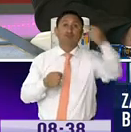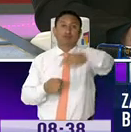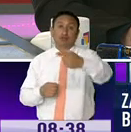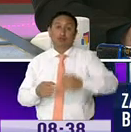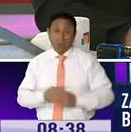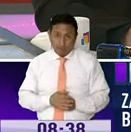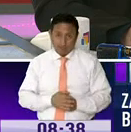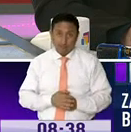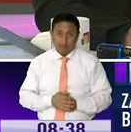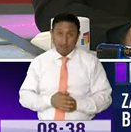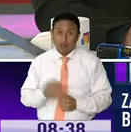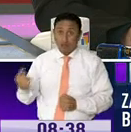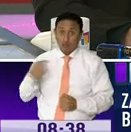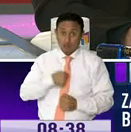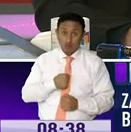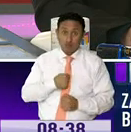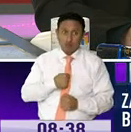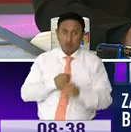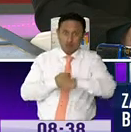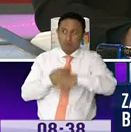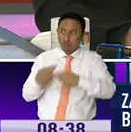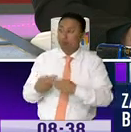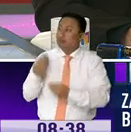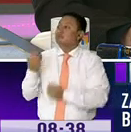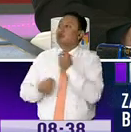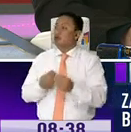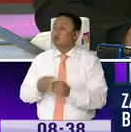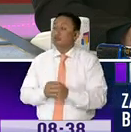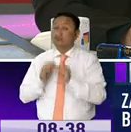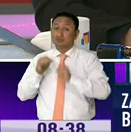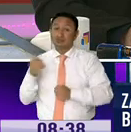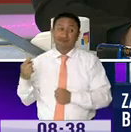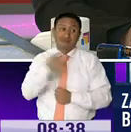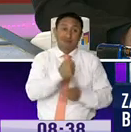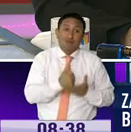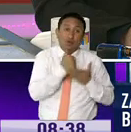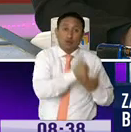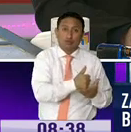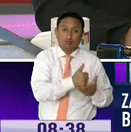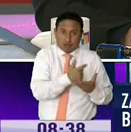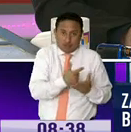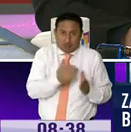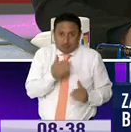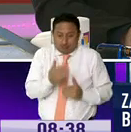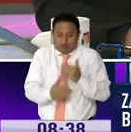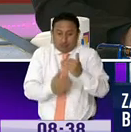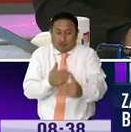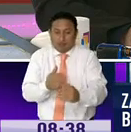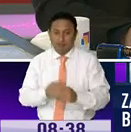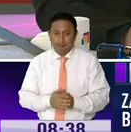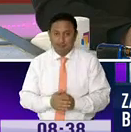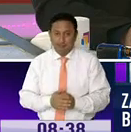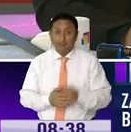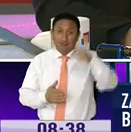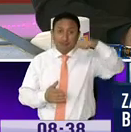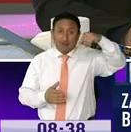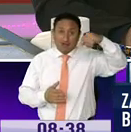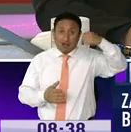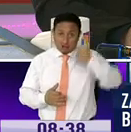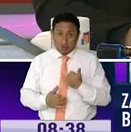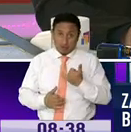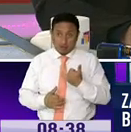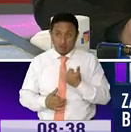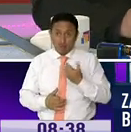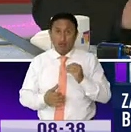mayores. Y así nosotros, obviamente, generamos o cerramos este protocolo. Ahora, todos estos números de atenciones que yo les